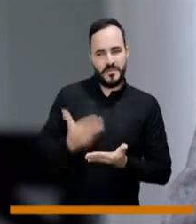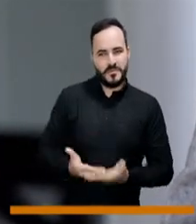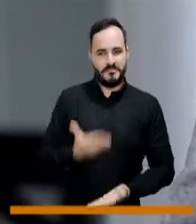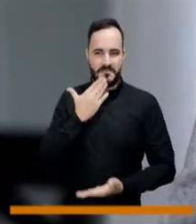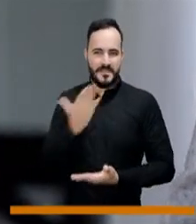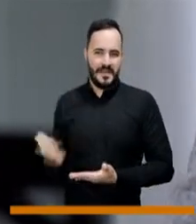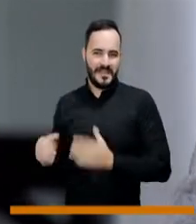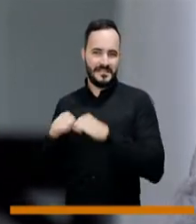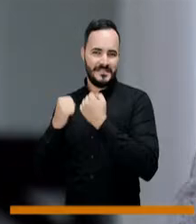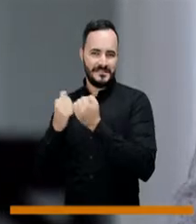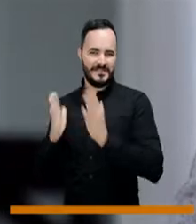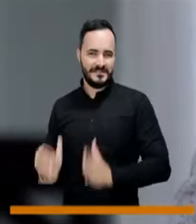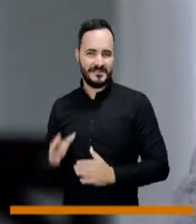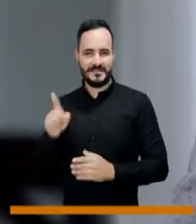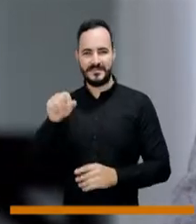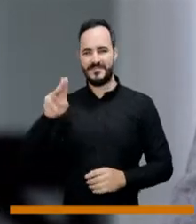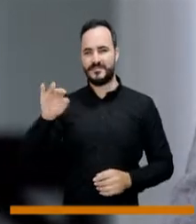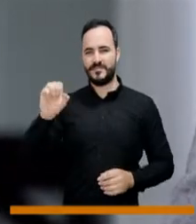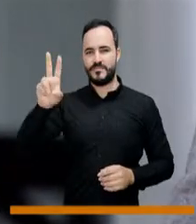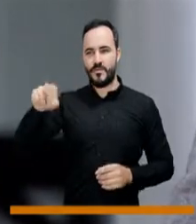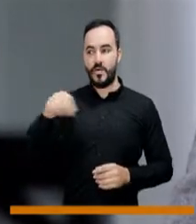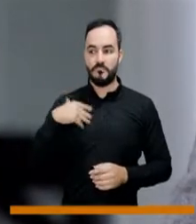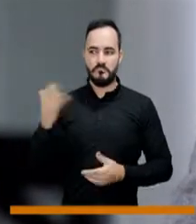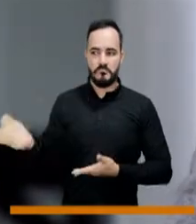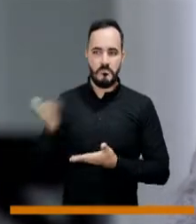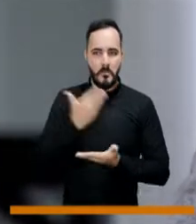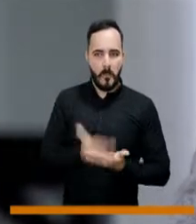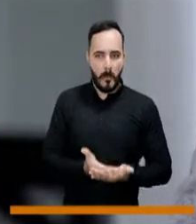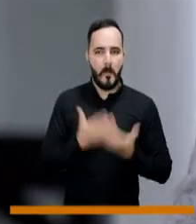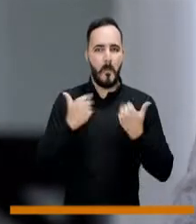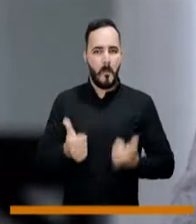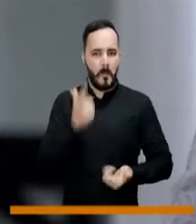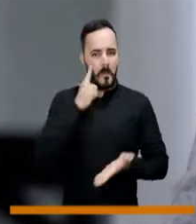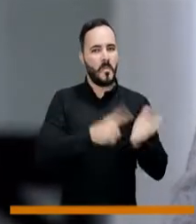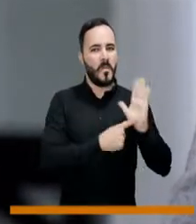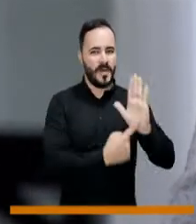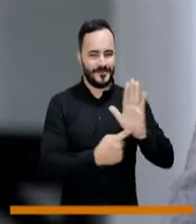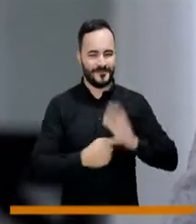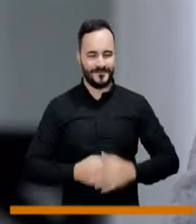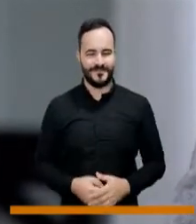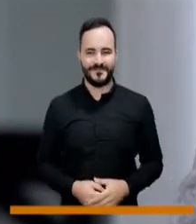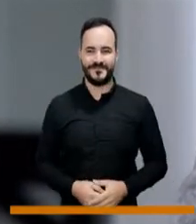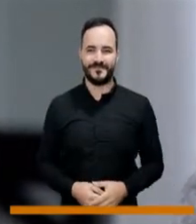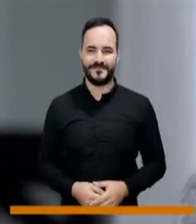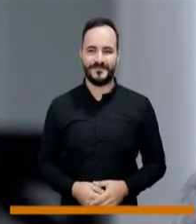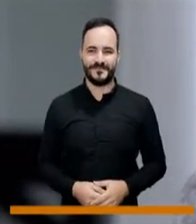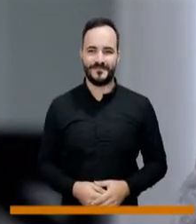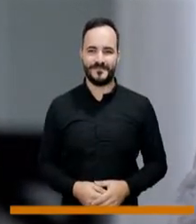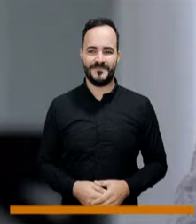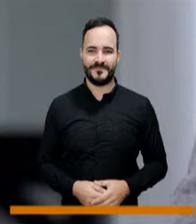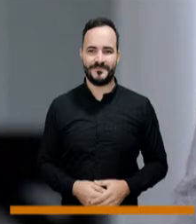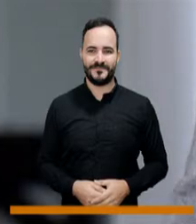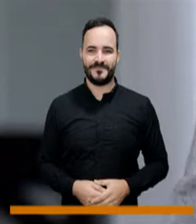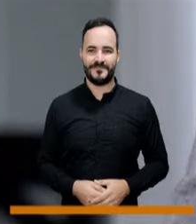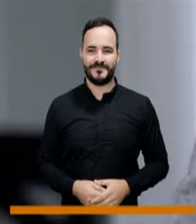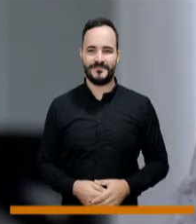vamos a presentar otro espacio fenomenal que nos ha propuesto hoy nuestro concejal invitado para